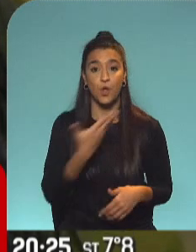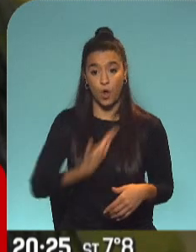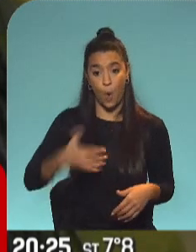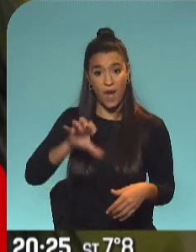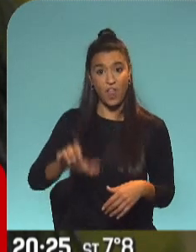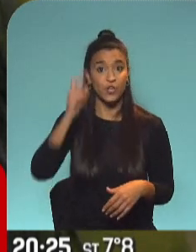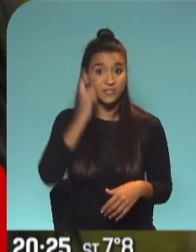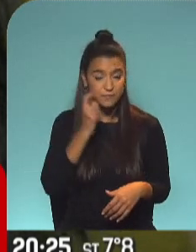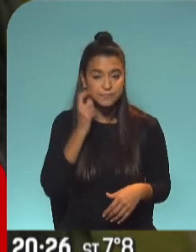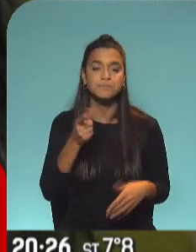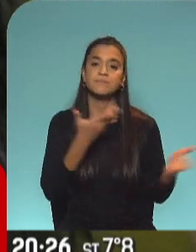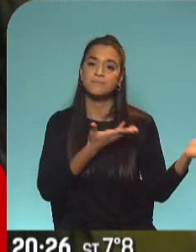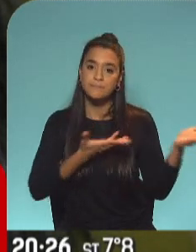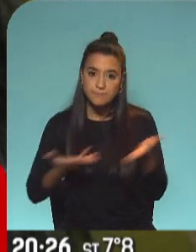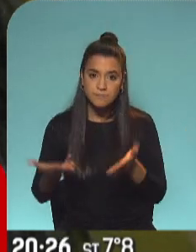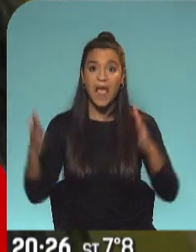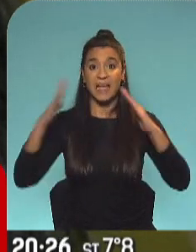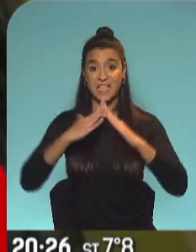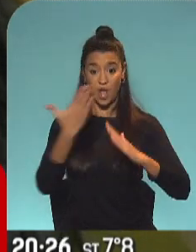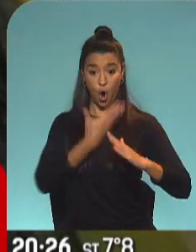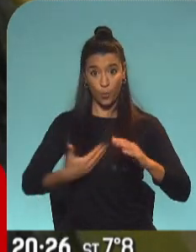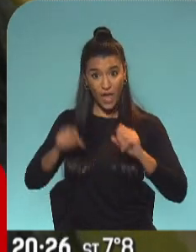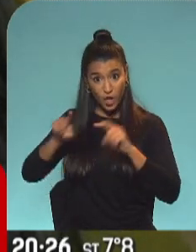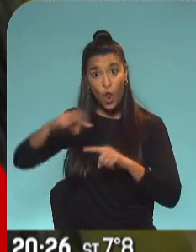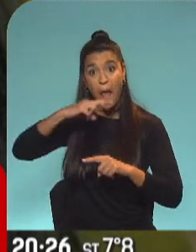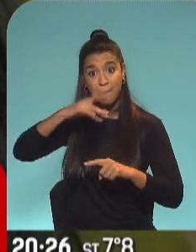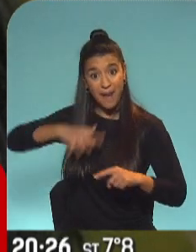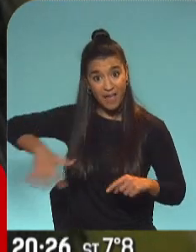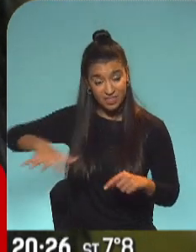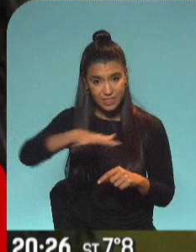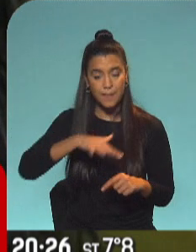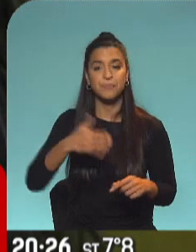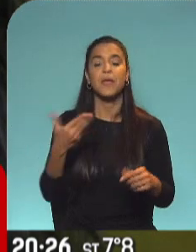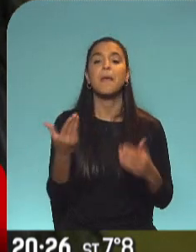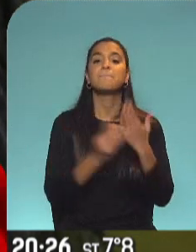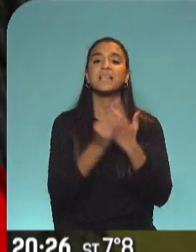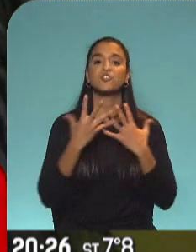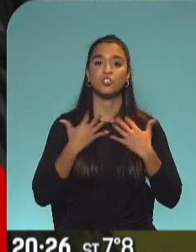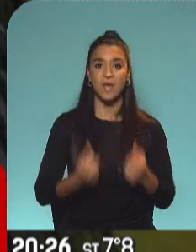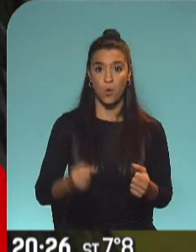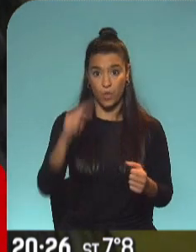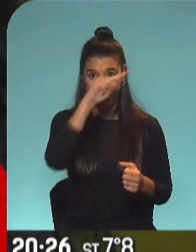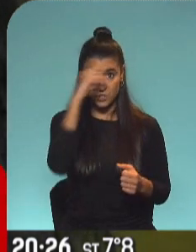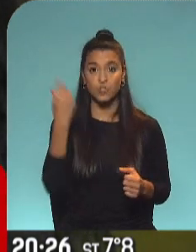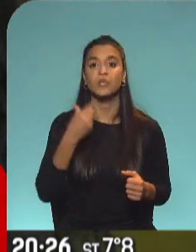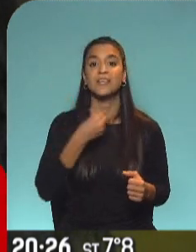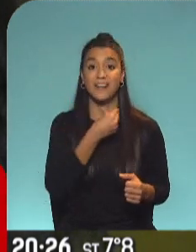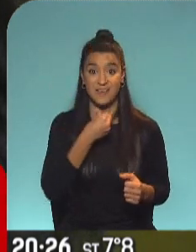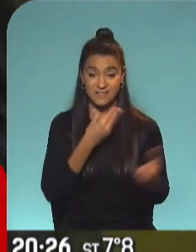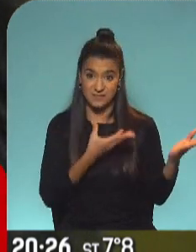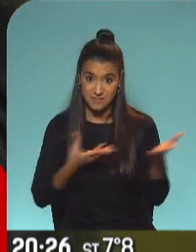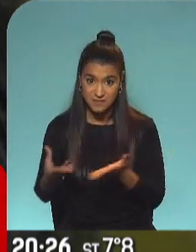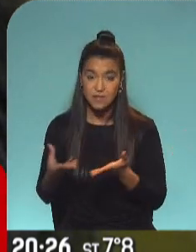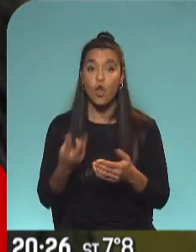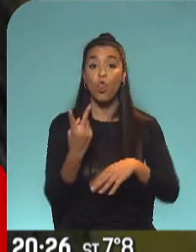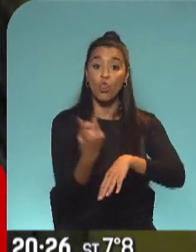Axel Kicillof recibió en la Casa de la Gobernación, ubicada en la ciudad de La Plata, al ministro de Salud de la Nación, Ginés González García. Por espacio